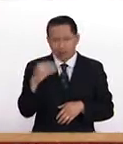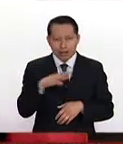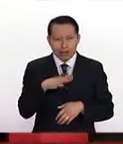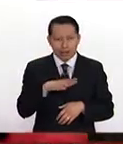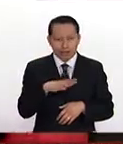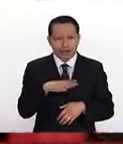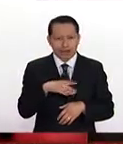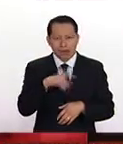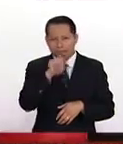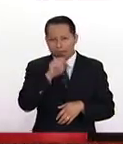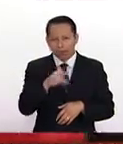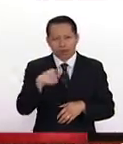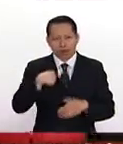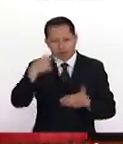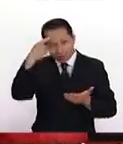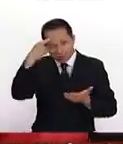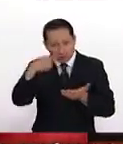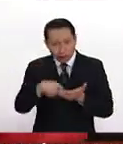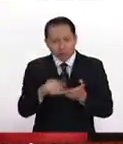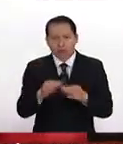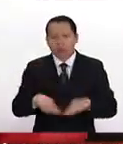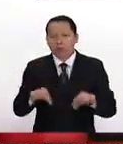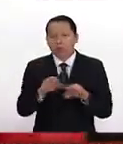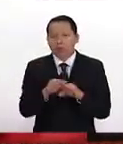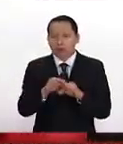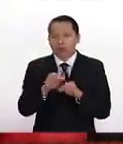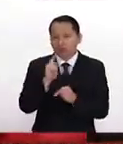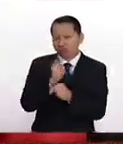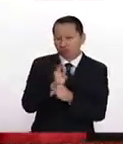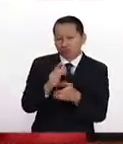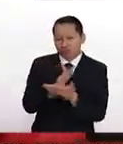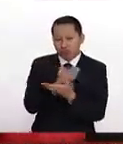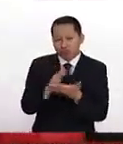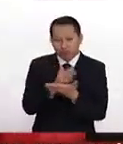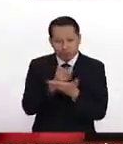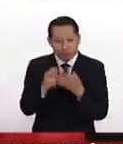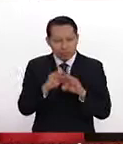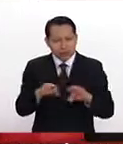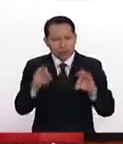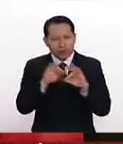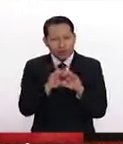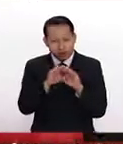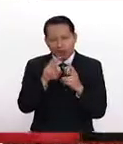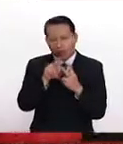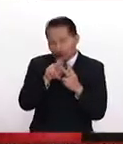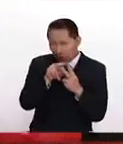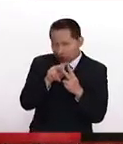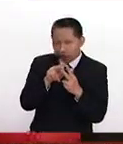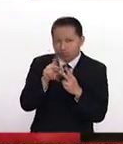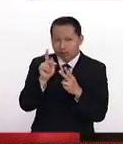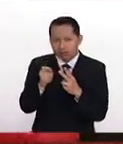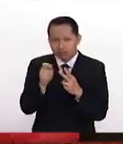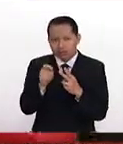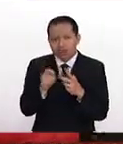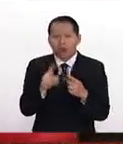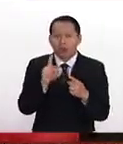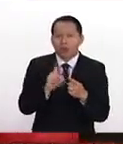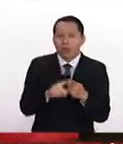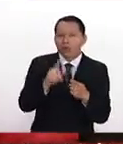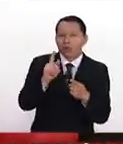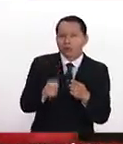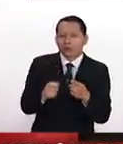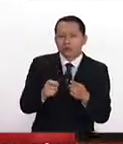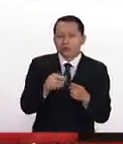yo creo que aquí hay que distinguir dos discursos o dos tipos de análisis por decirlo de alguna manera uno que es el de